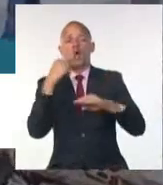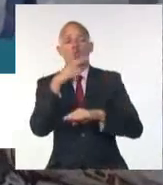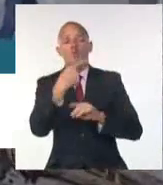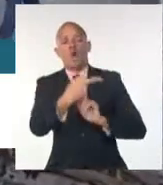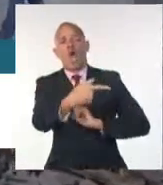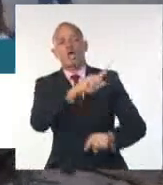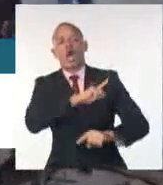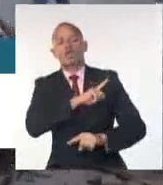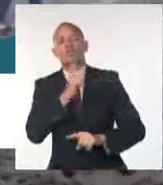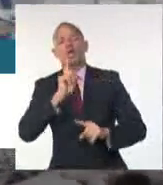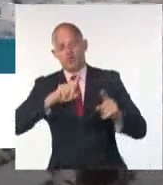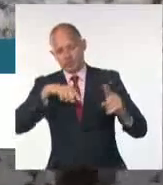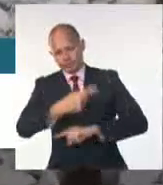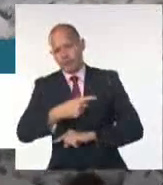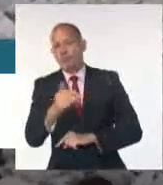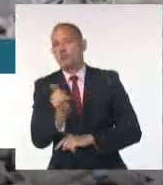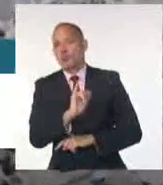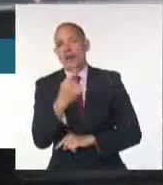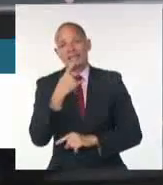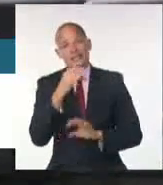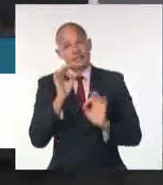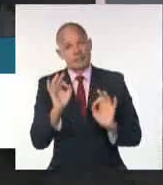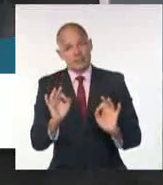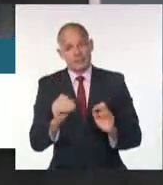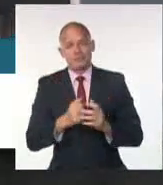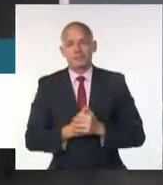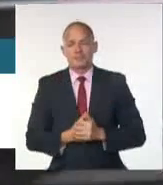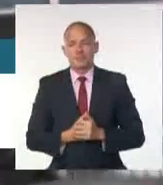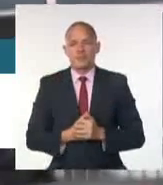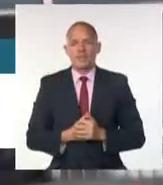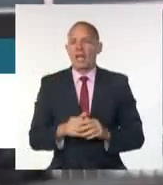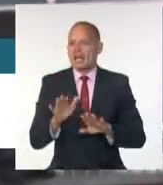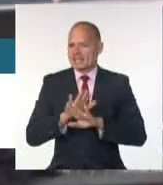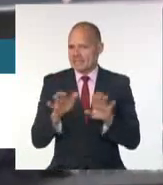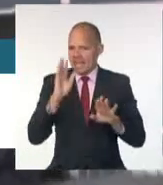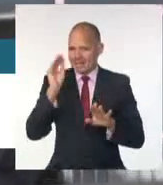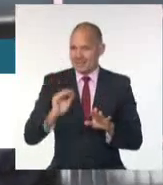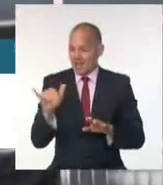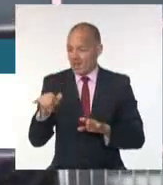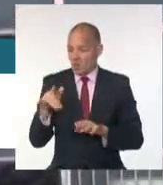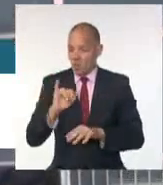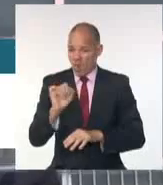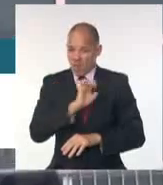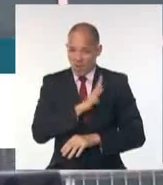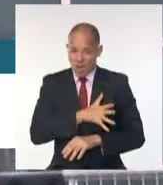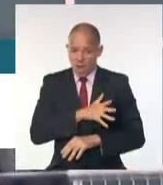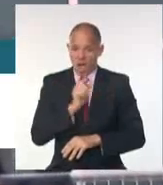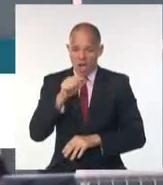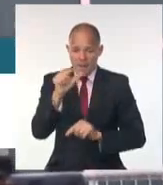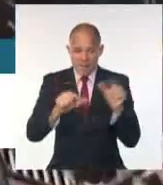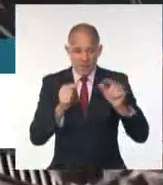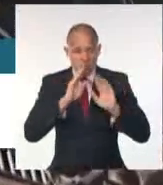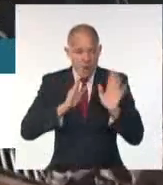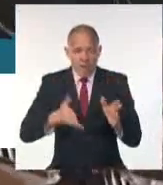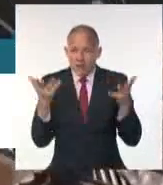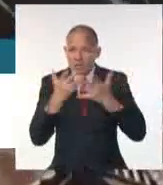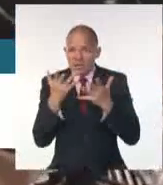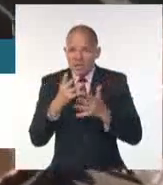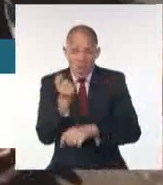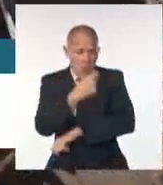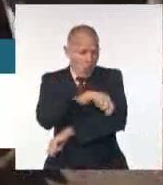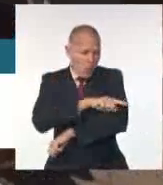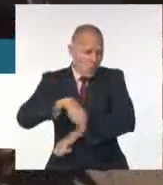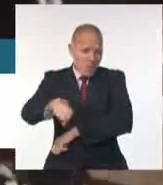parte del movimiento de resistencia libanesa Hezbollah. Pero al igual que en la Franja de Gaza, la mayoría de las víctimas mortales son civiles sin relación con la